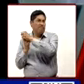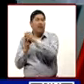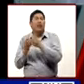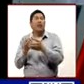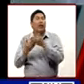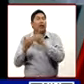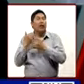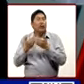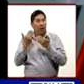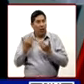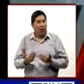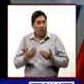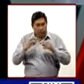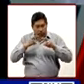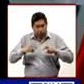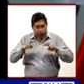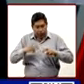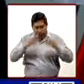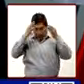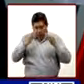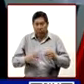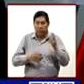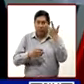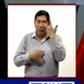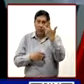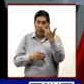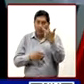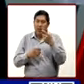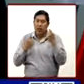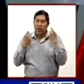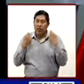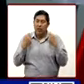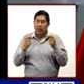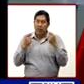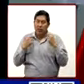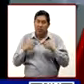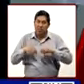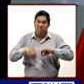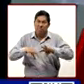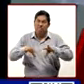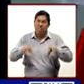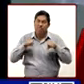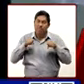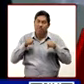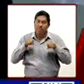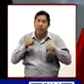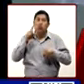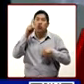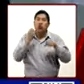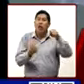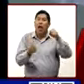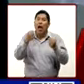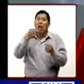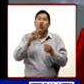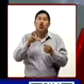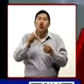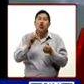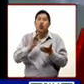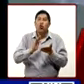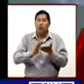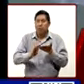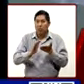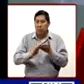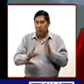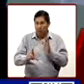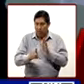ahora han determinado que estos tres sujetos pretendían apropiarse de un vehículo indocumentado. El vehículo precisamente en